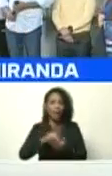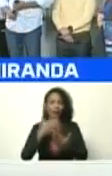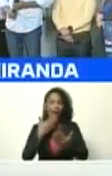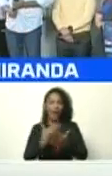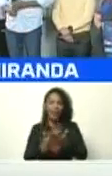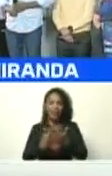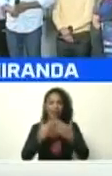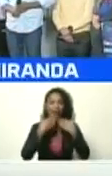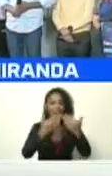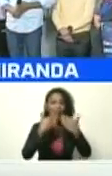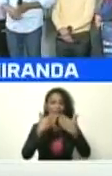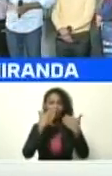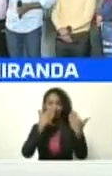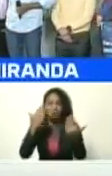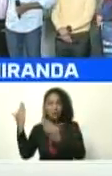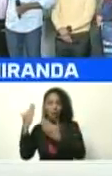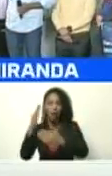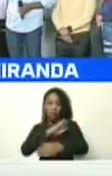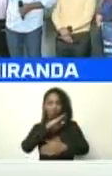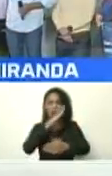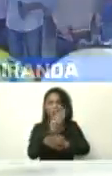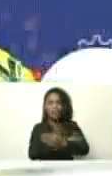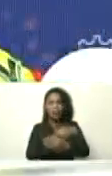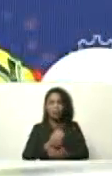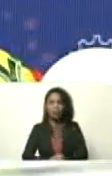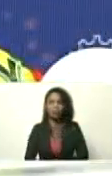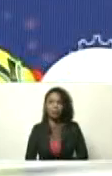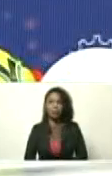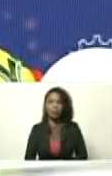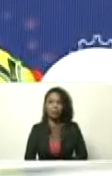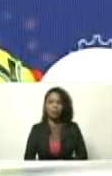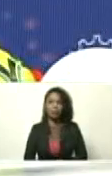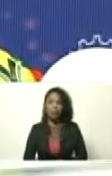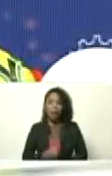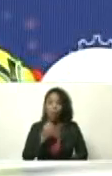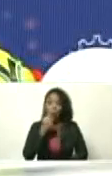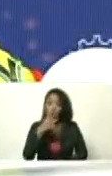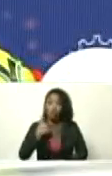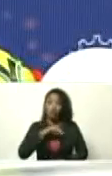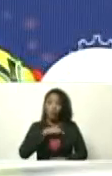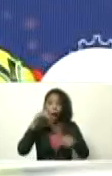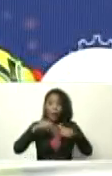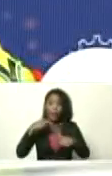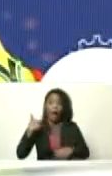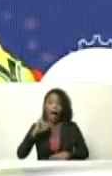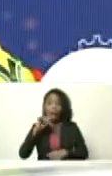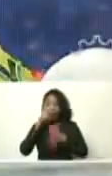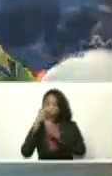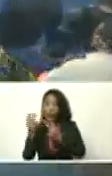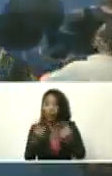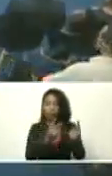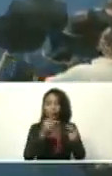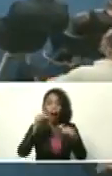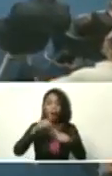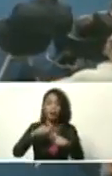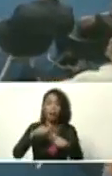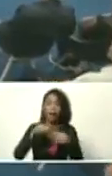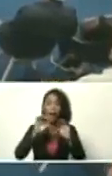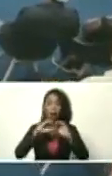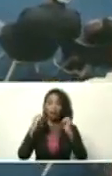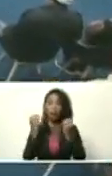gracias, adelante, mucha fuerza. Bueno, nosotros también aquí tenemos invitados, aquí en el